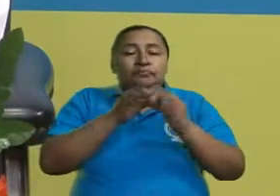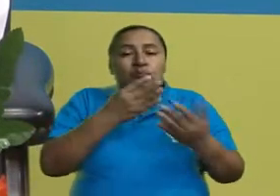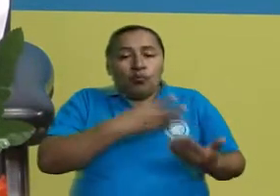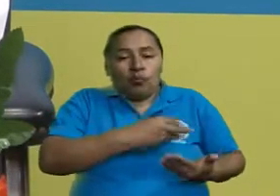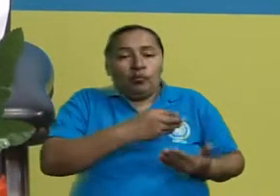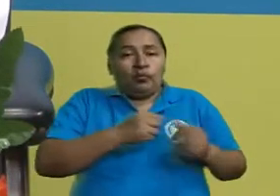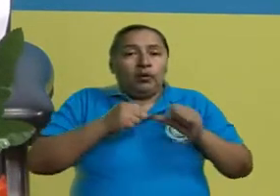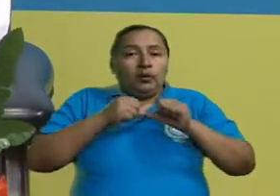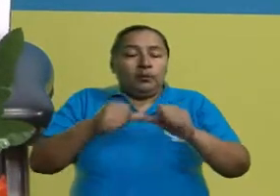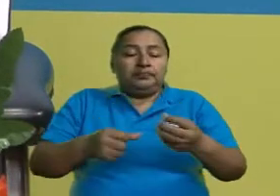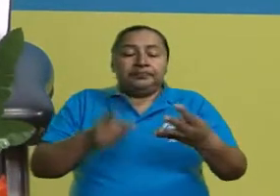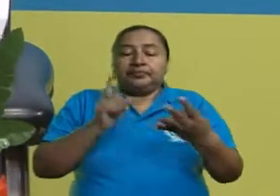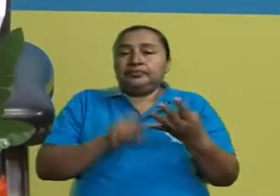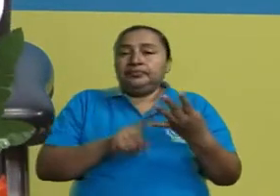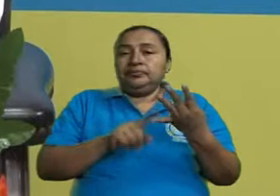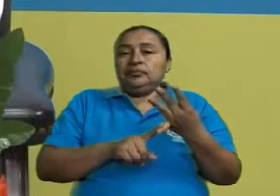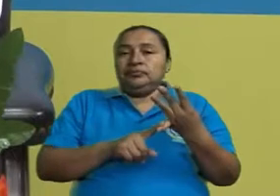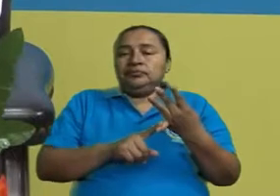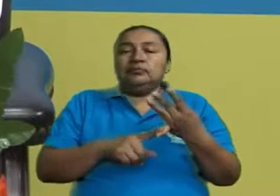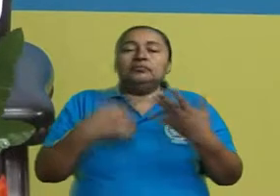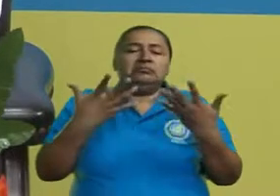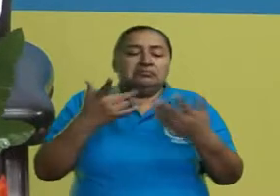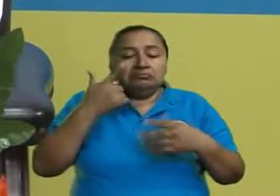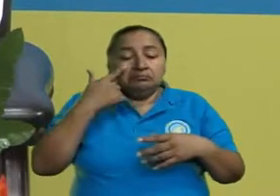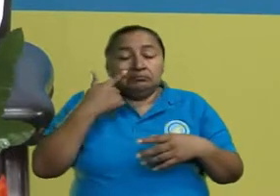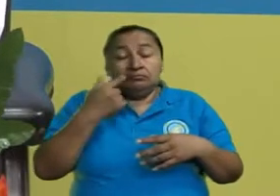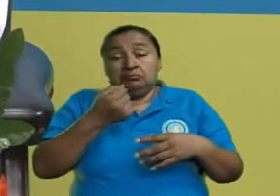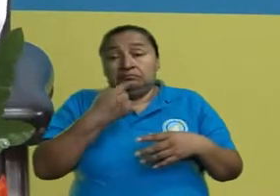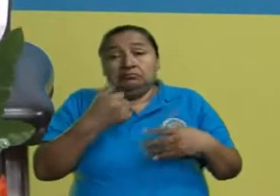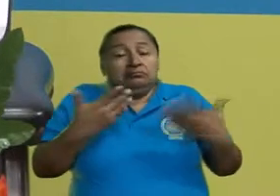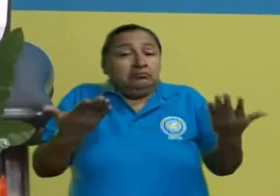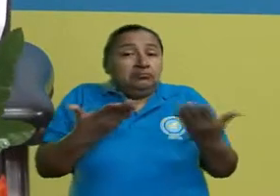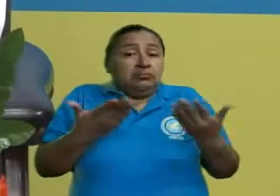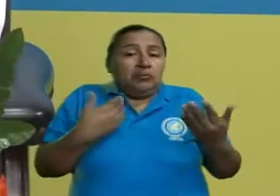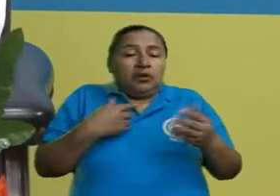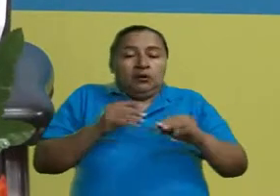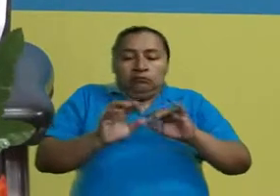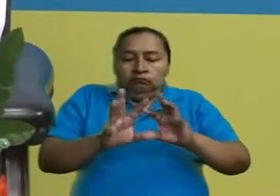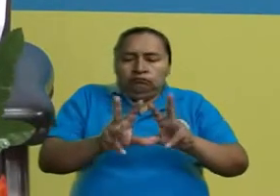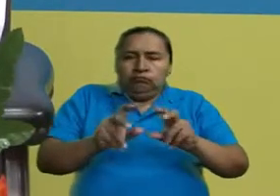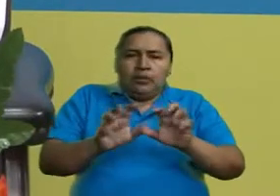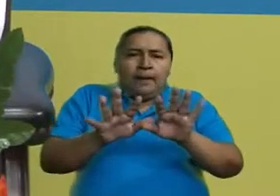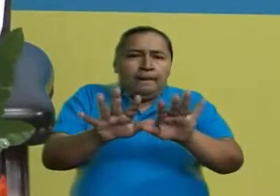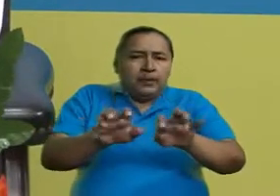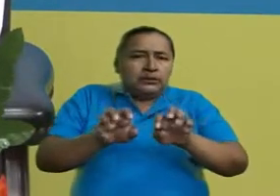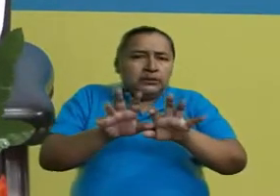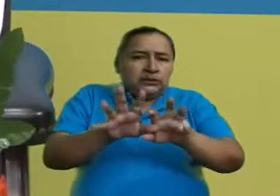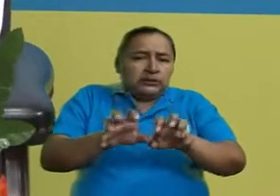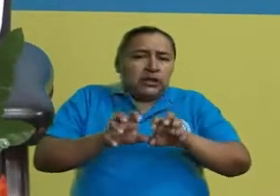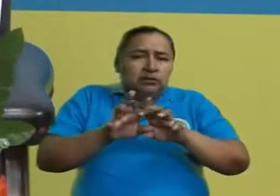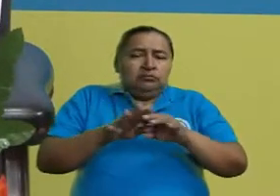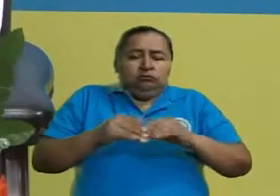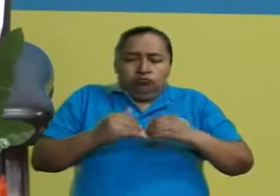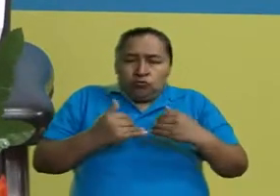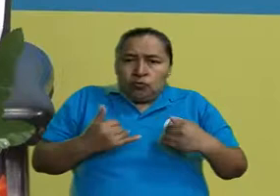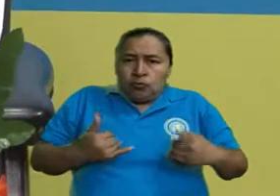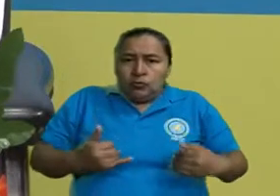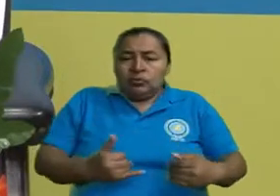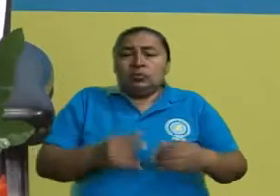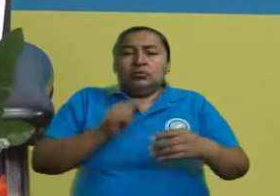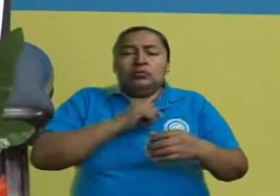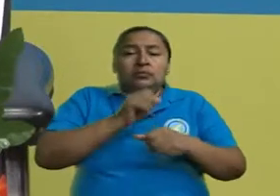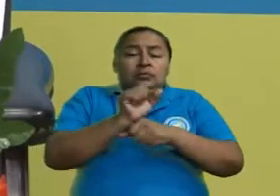cuarto sería el tratamiento con respecto a los masajes. Entonces, se